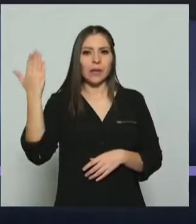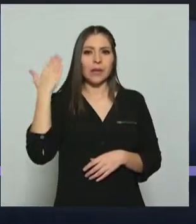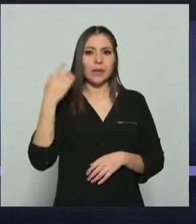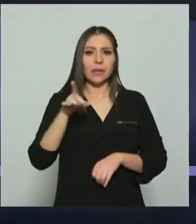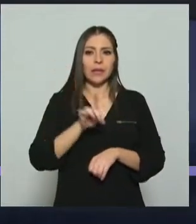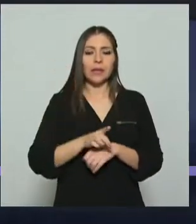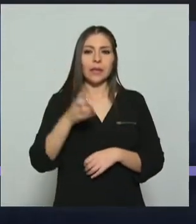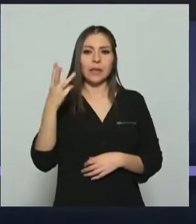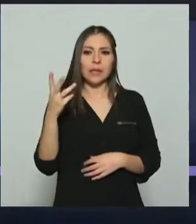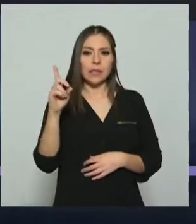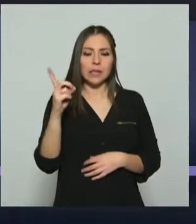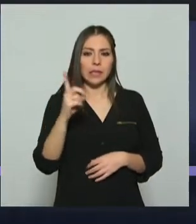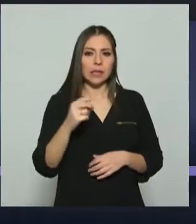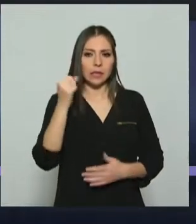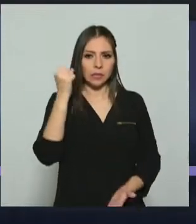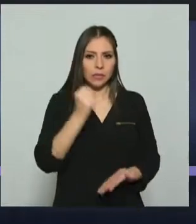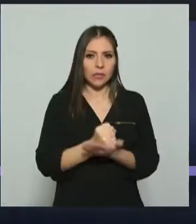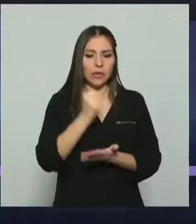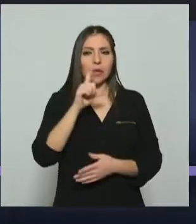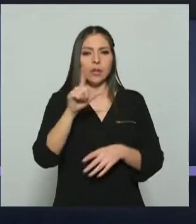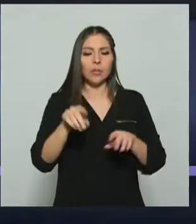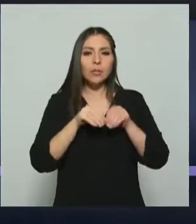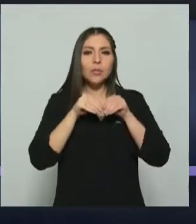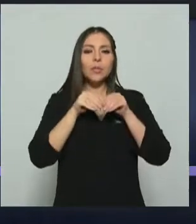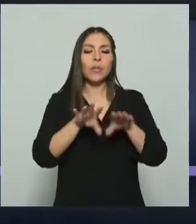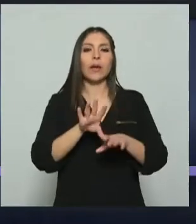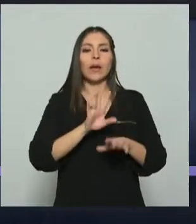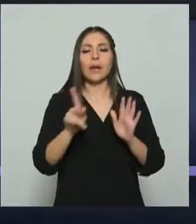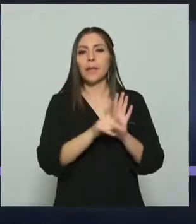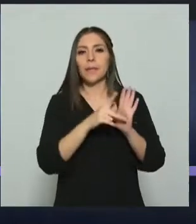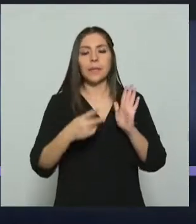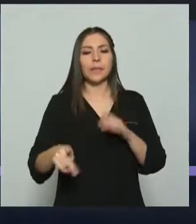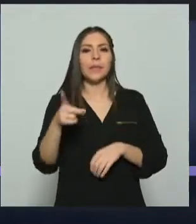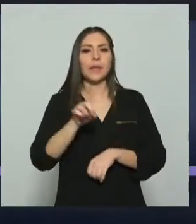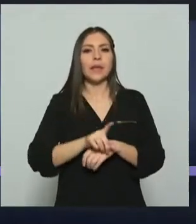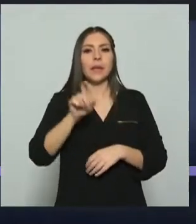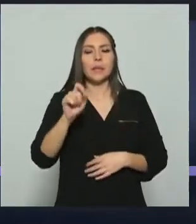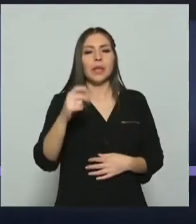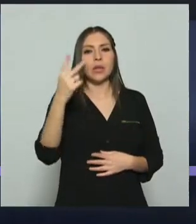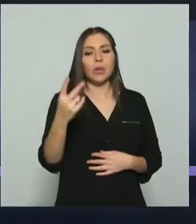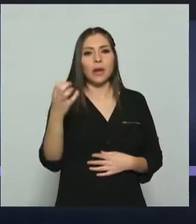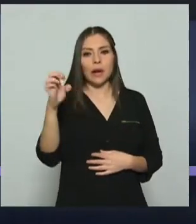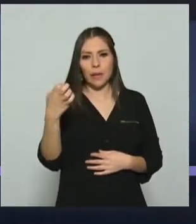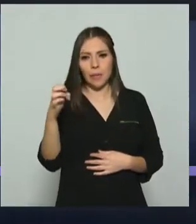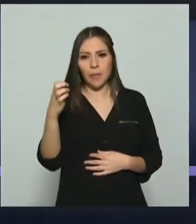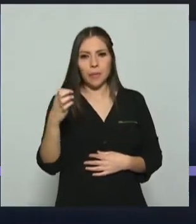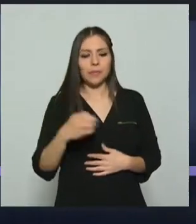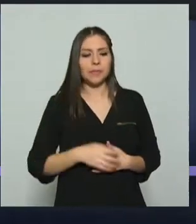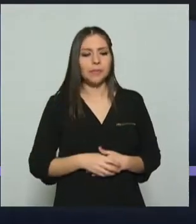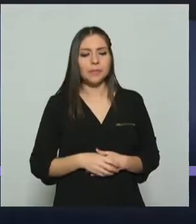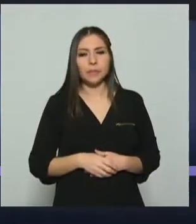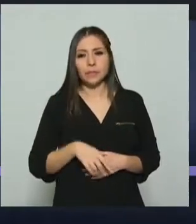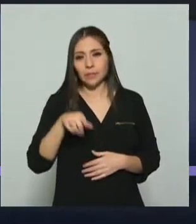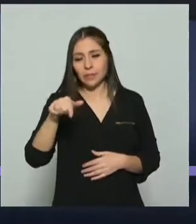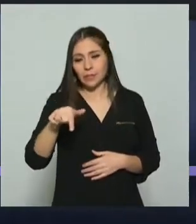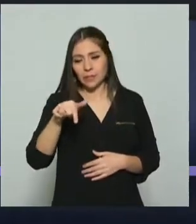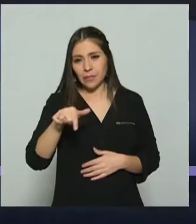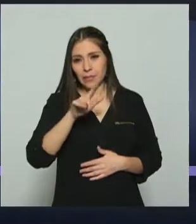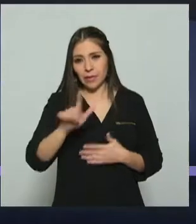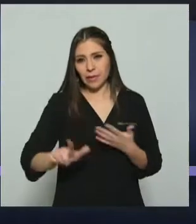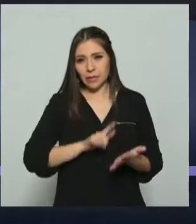diciembre y entró en vigor, se publicó en la Gaceta el 22 de enero. En esta ley me parece que lo más importante en